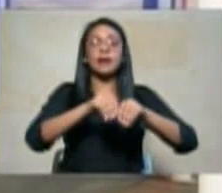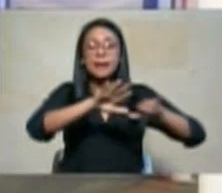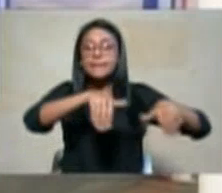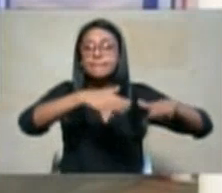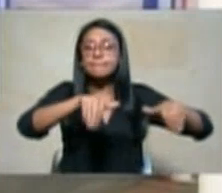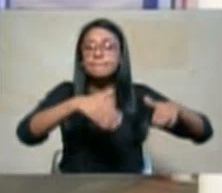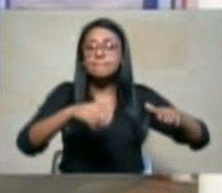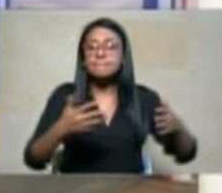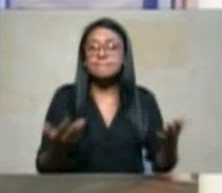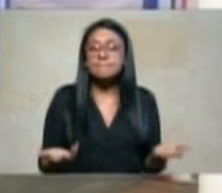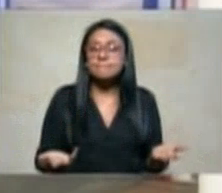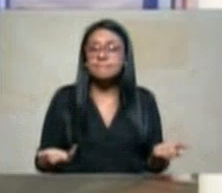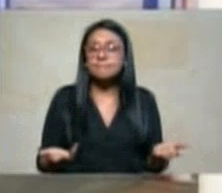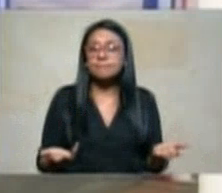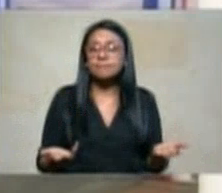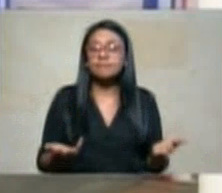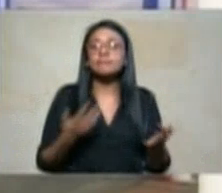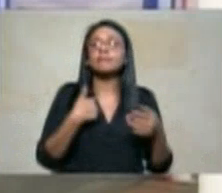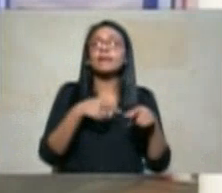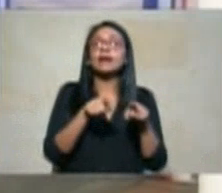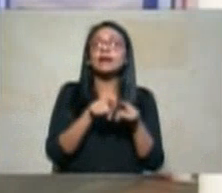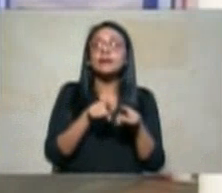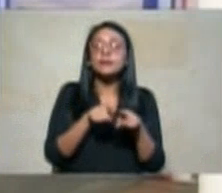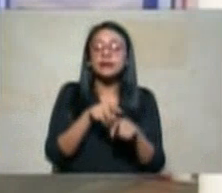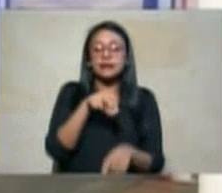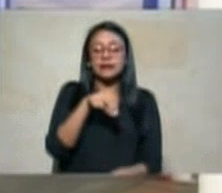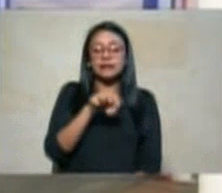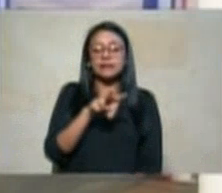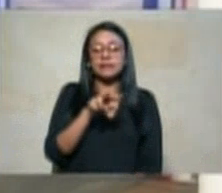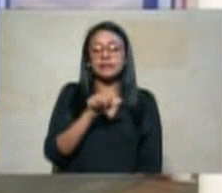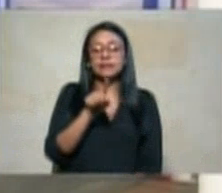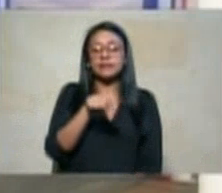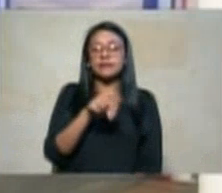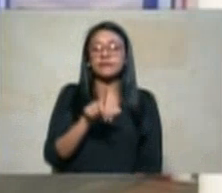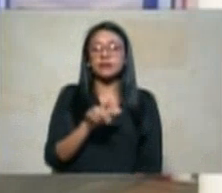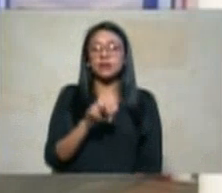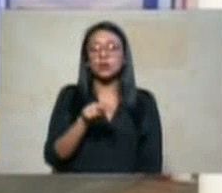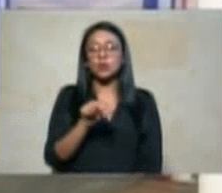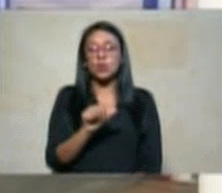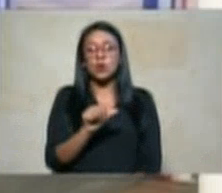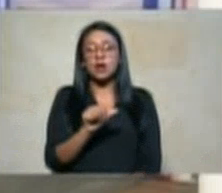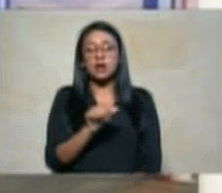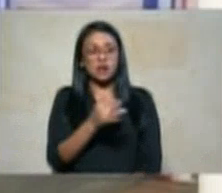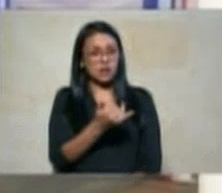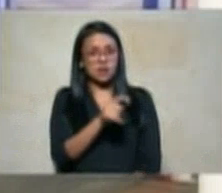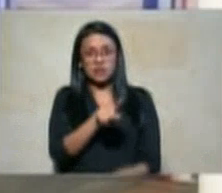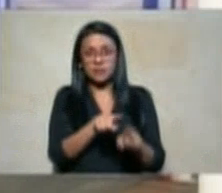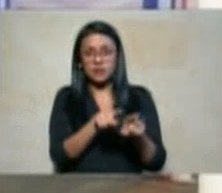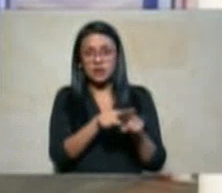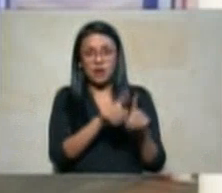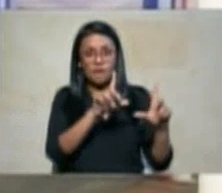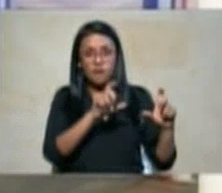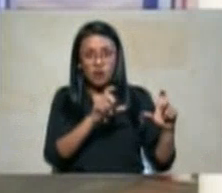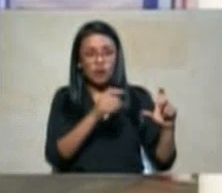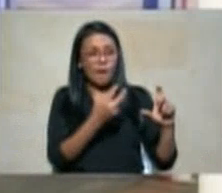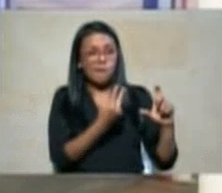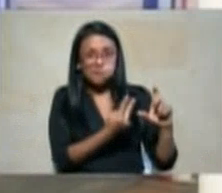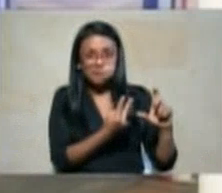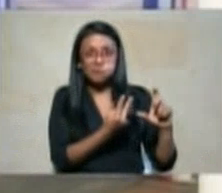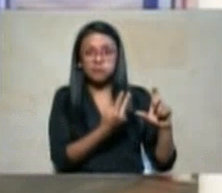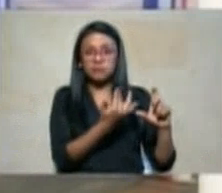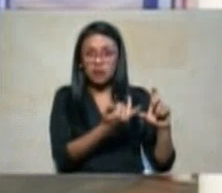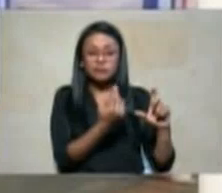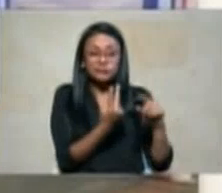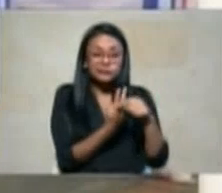están los hermanos Navas Luna. Ellos no están en el video ni están en las fotos. Son los